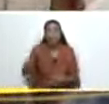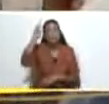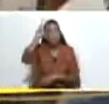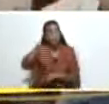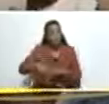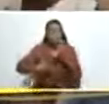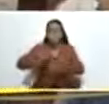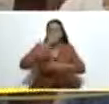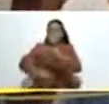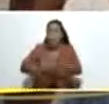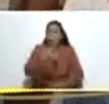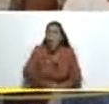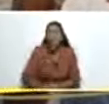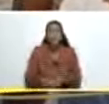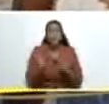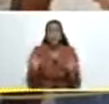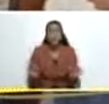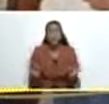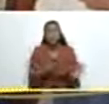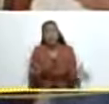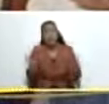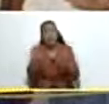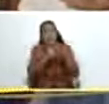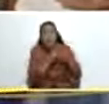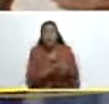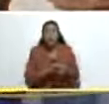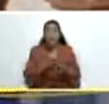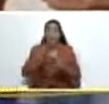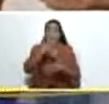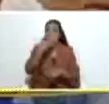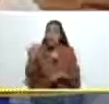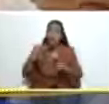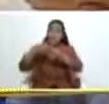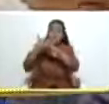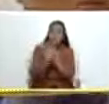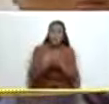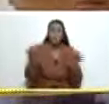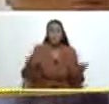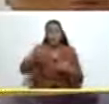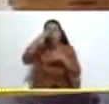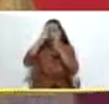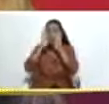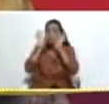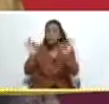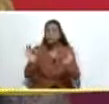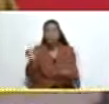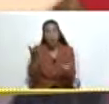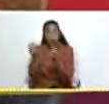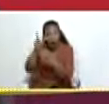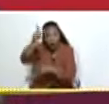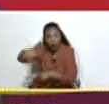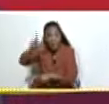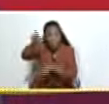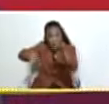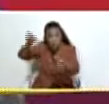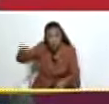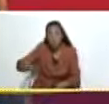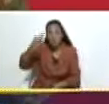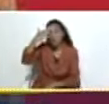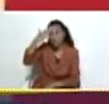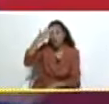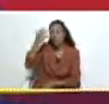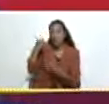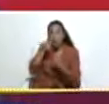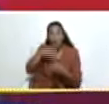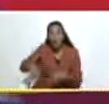tras día de la mano suya, presidente obrero Nicolás Maduro Moro, que aquí está un pueblo trabajador, las misiones,